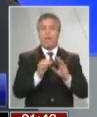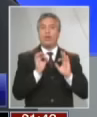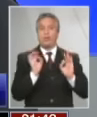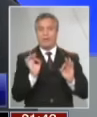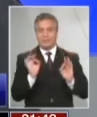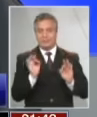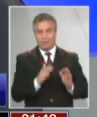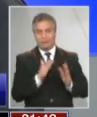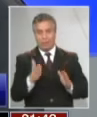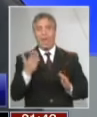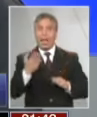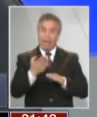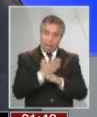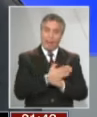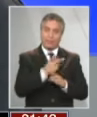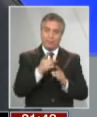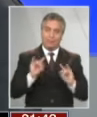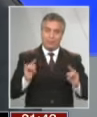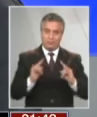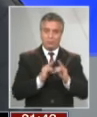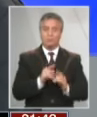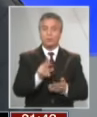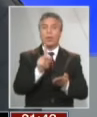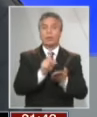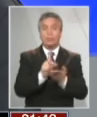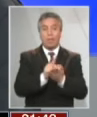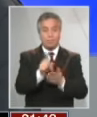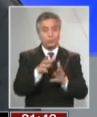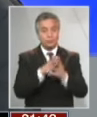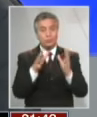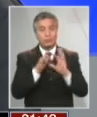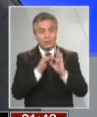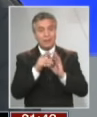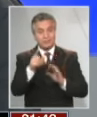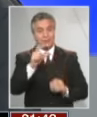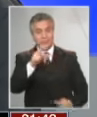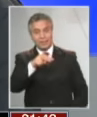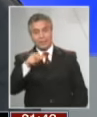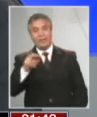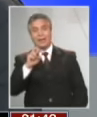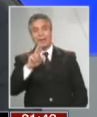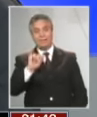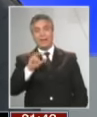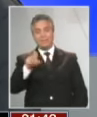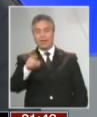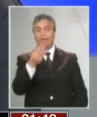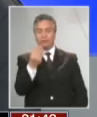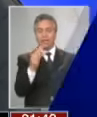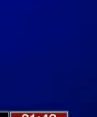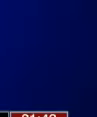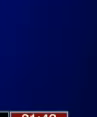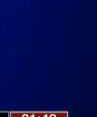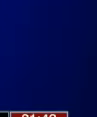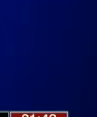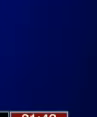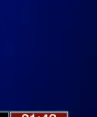antes obviamente de la reconstrucción. Diputado Daniel Núñez, muchas gracias por habernos acompañado en CNN Prime, que tenga muy buenas noches. Gracias a ustedes.